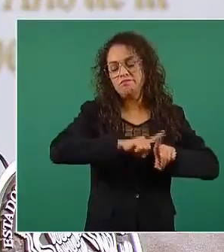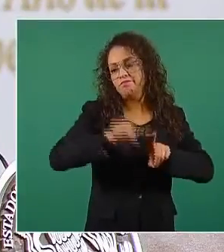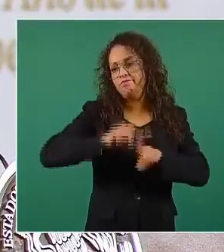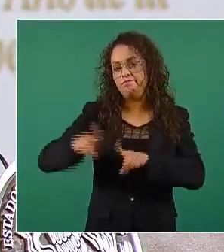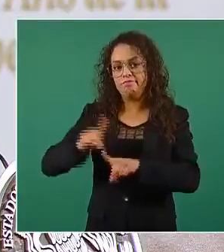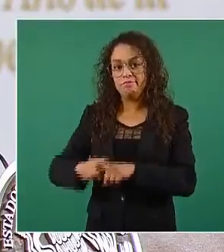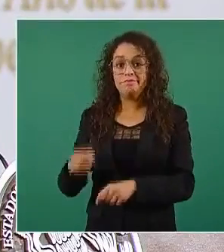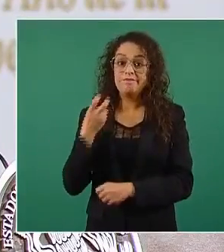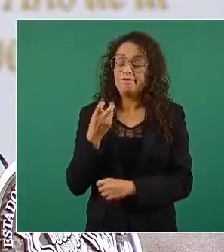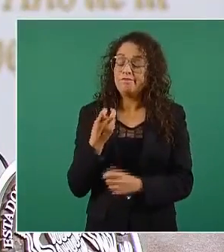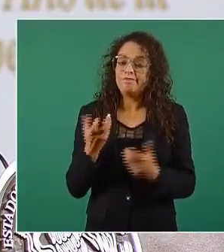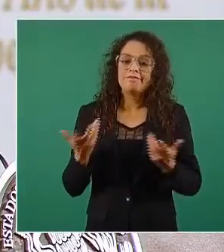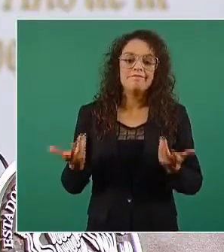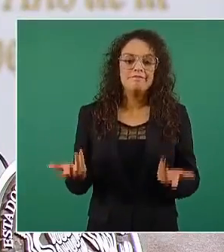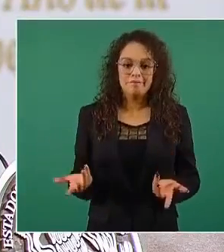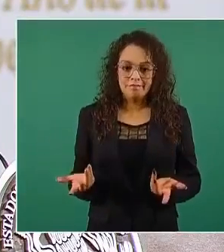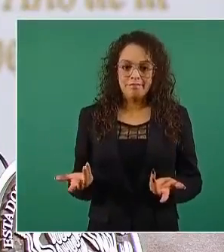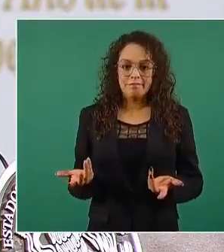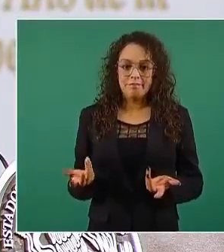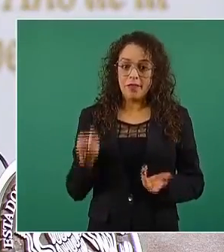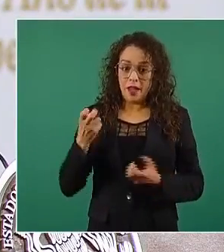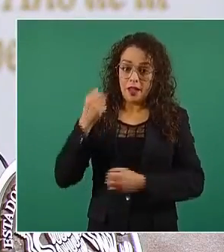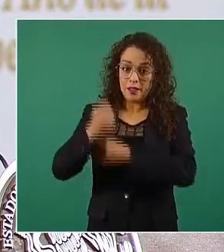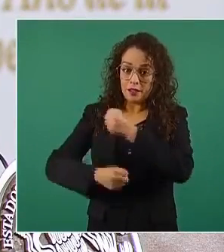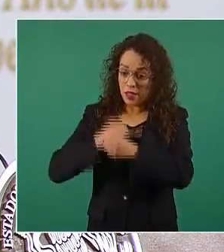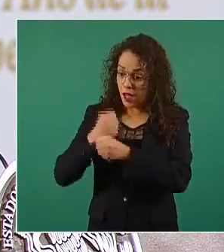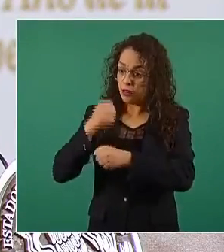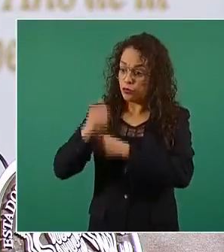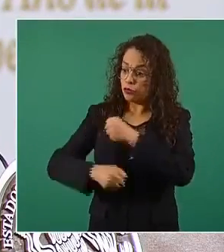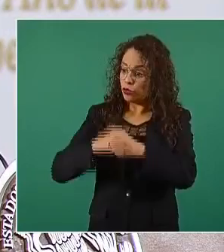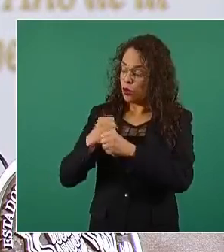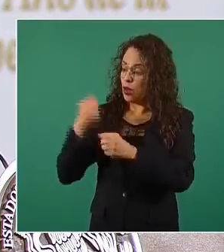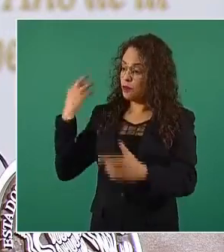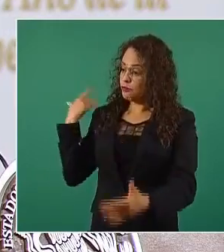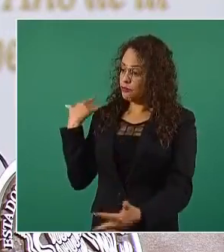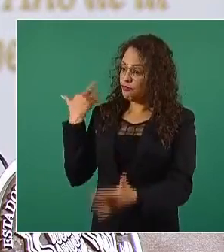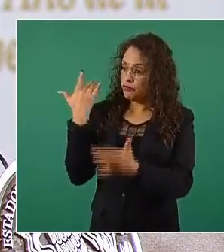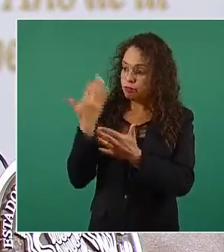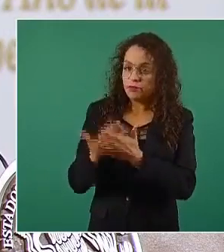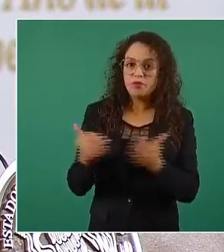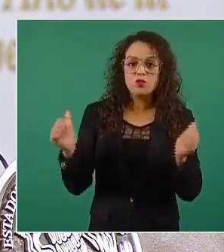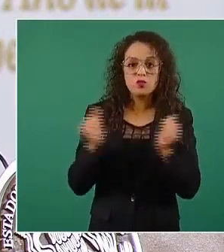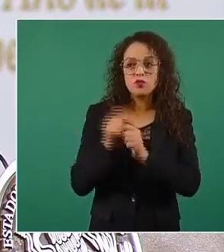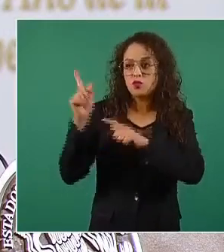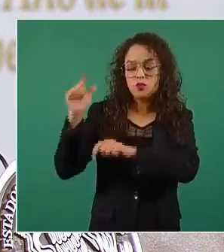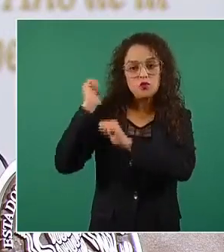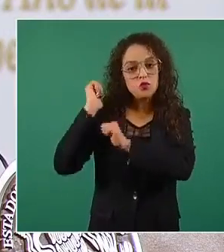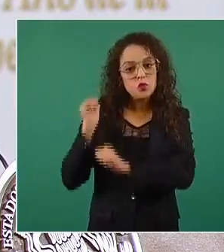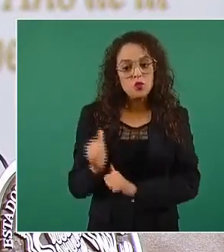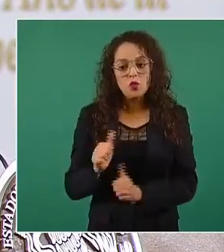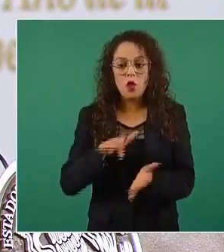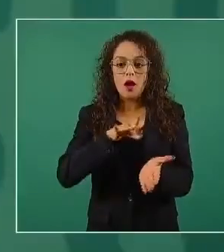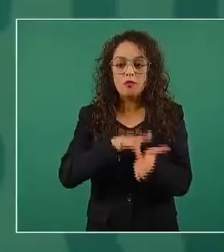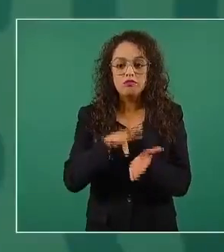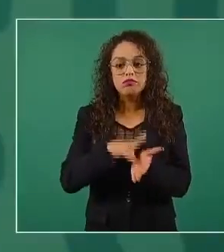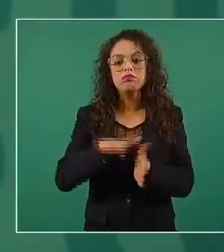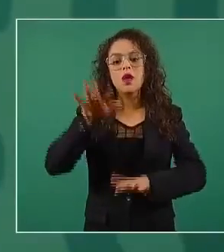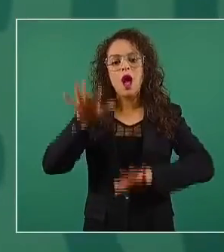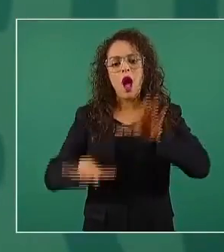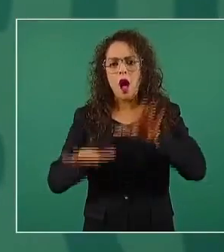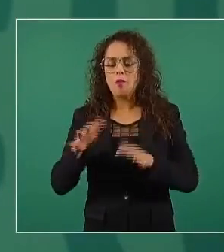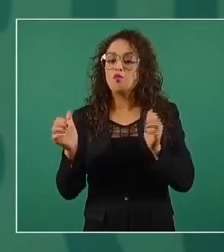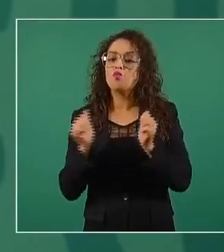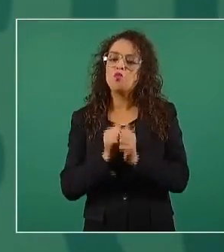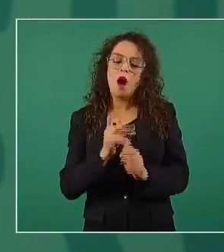hizo movimiento a través de estos años, con apoyo de la autoridad, a veces tolerancia y en